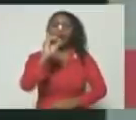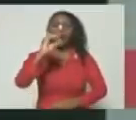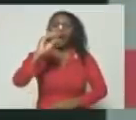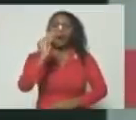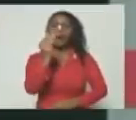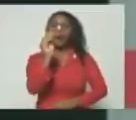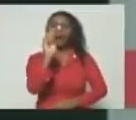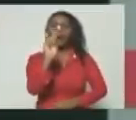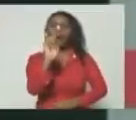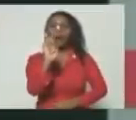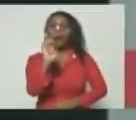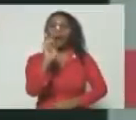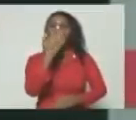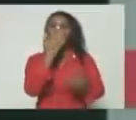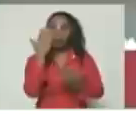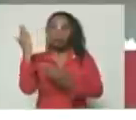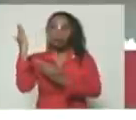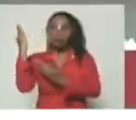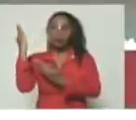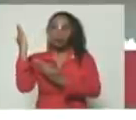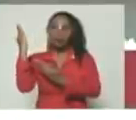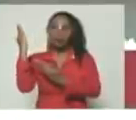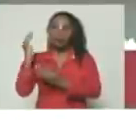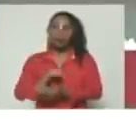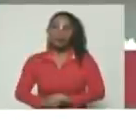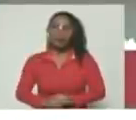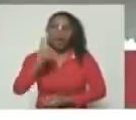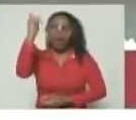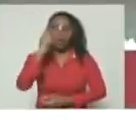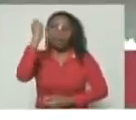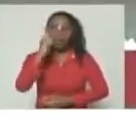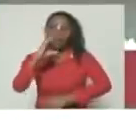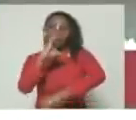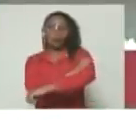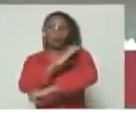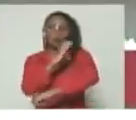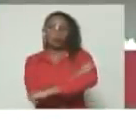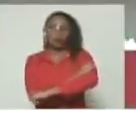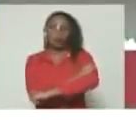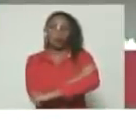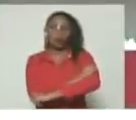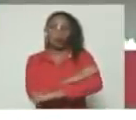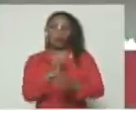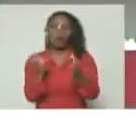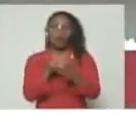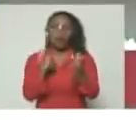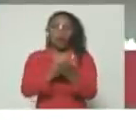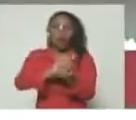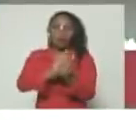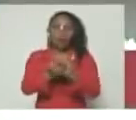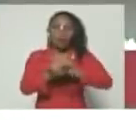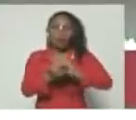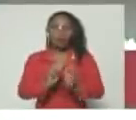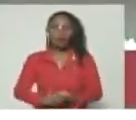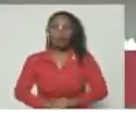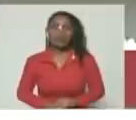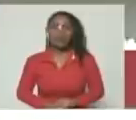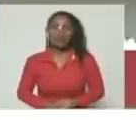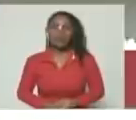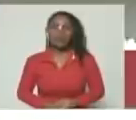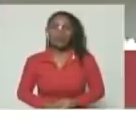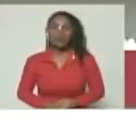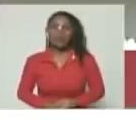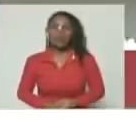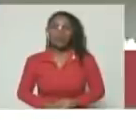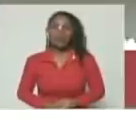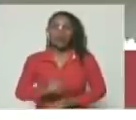Aragua. Al diputado opositor del partido Cambiemos, el